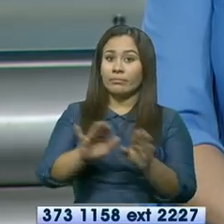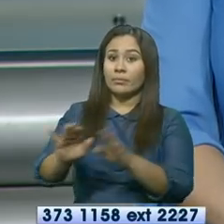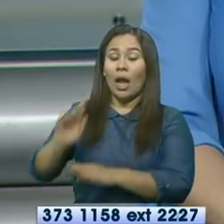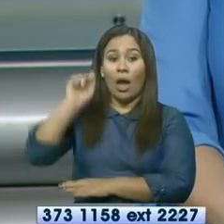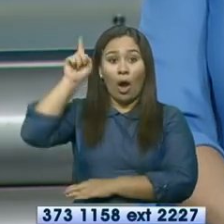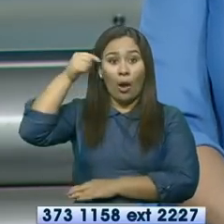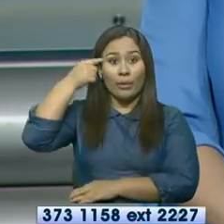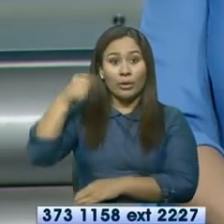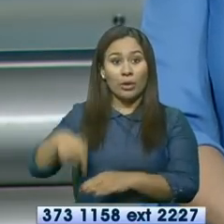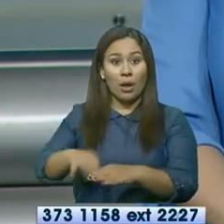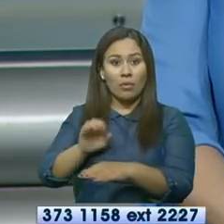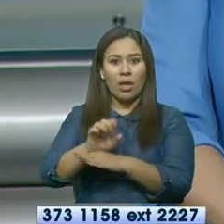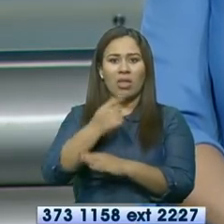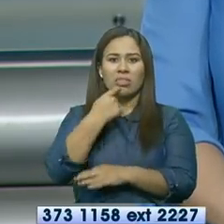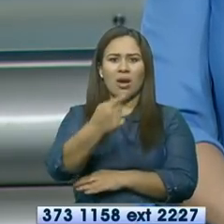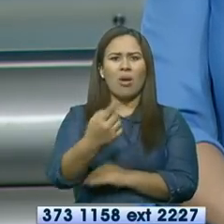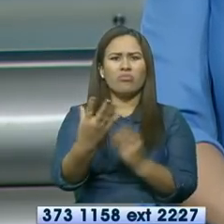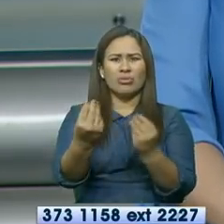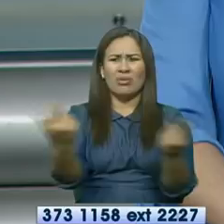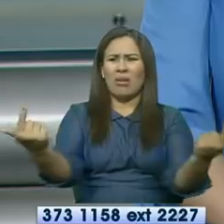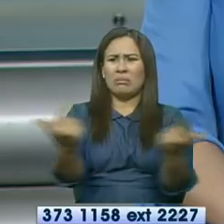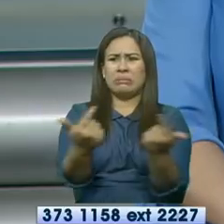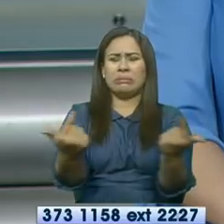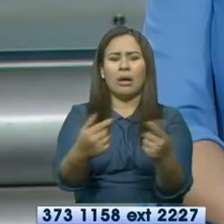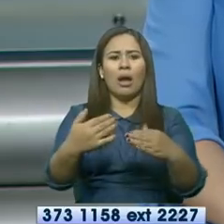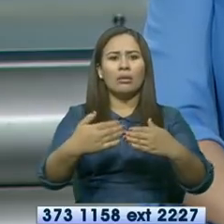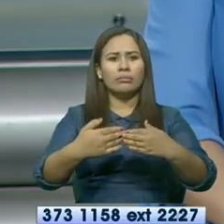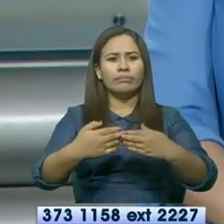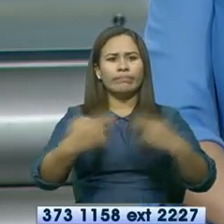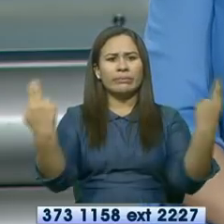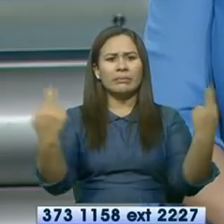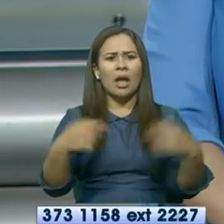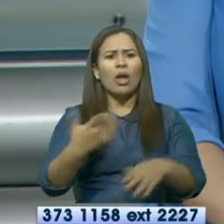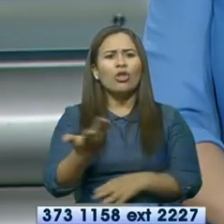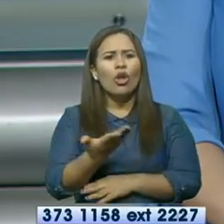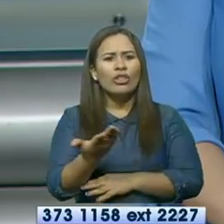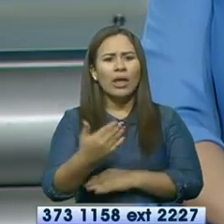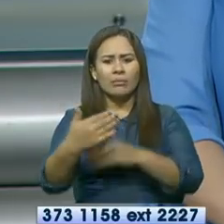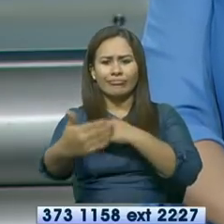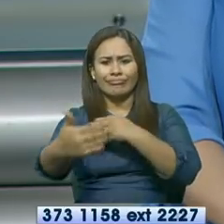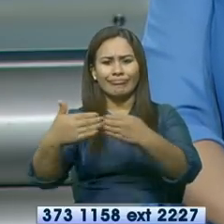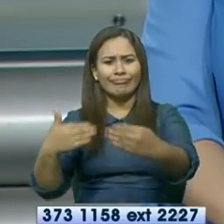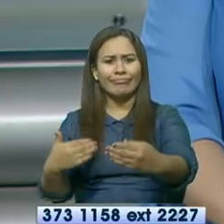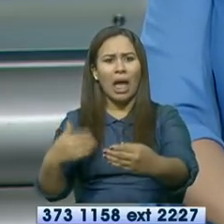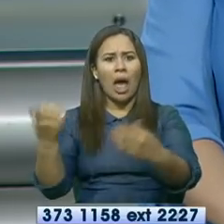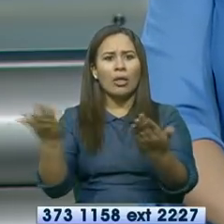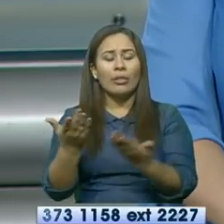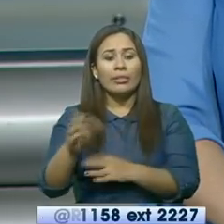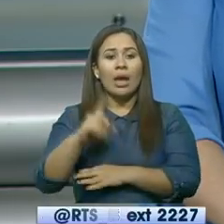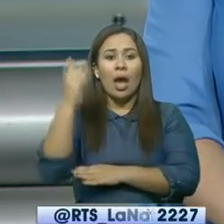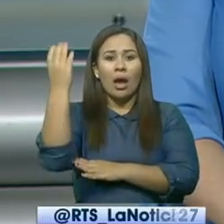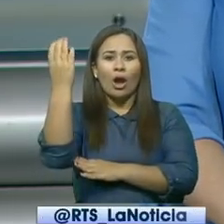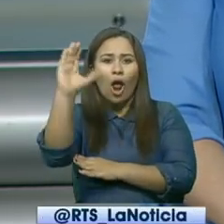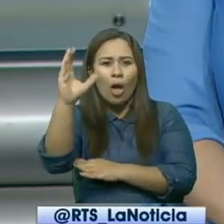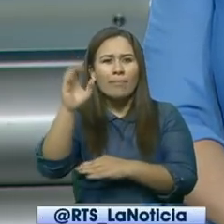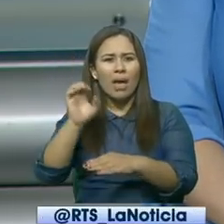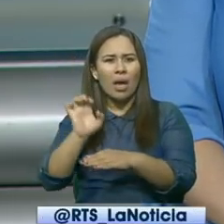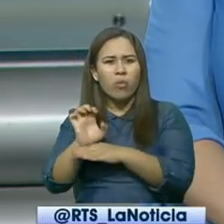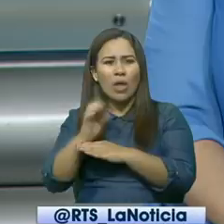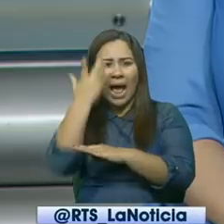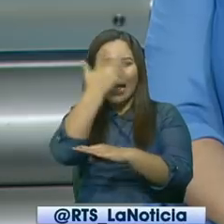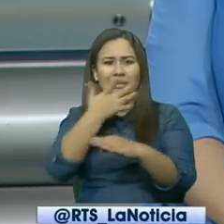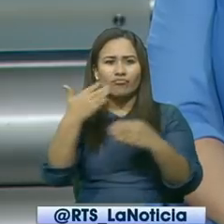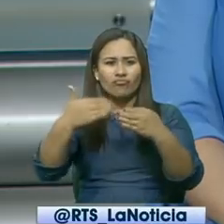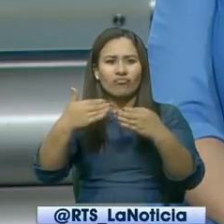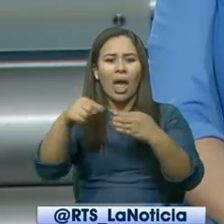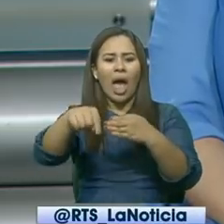confirmó que los ataques registrados en la frontera norte en contra de la policía nacional y las fuerzas armadas serían perpetrados por grupos de